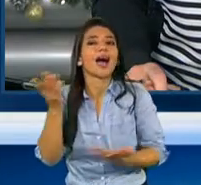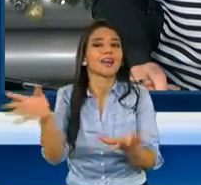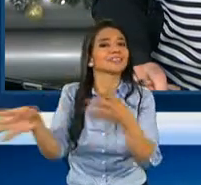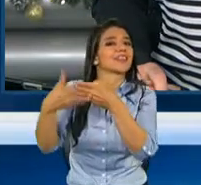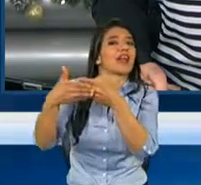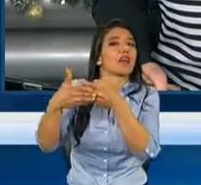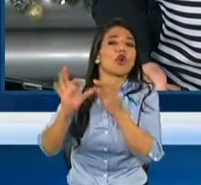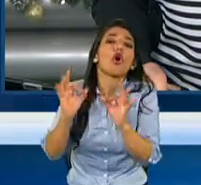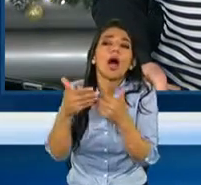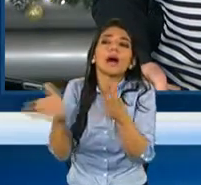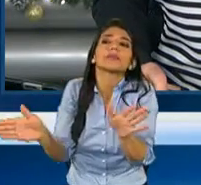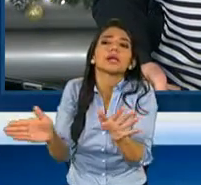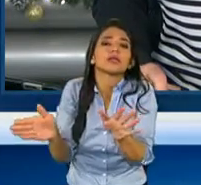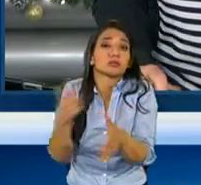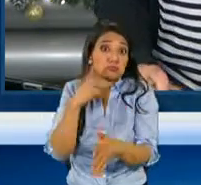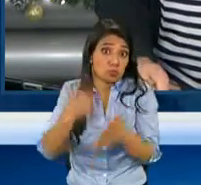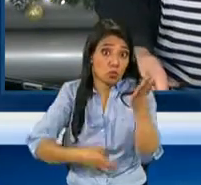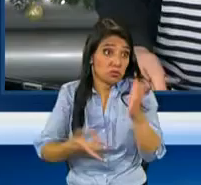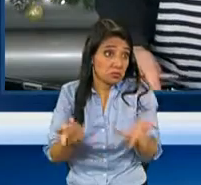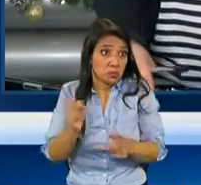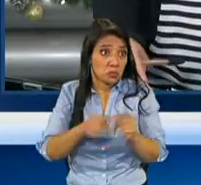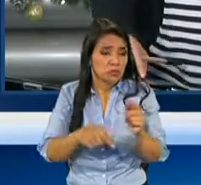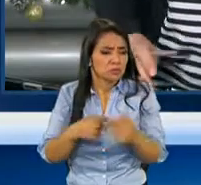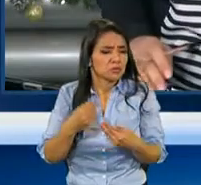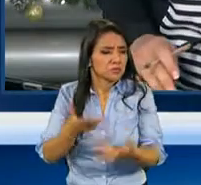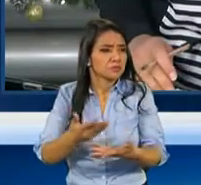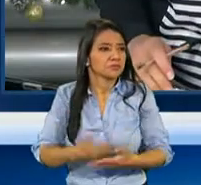que se eviten las multas adelante